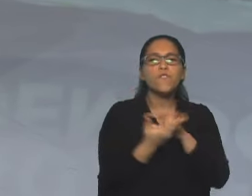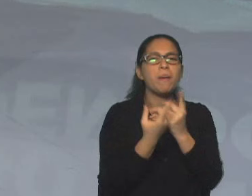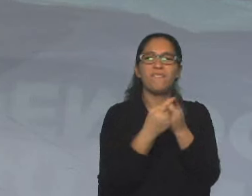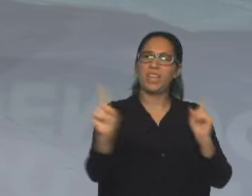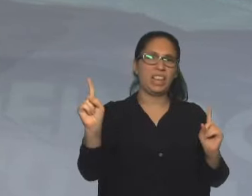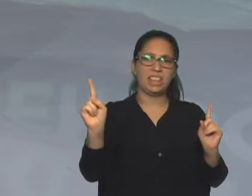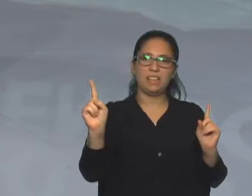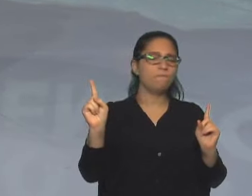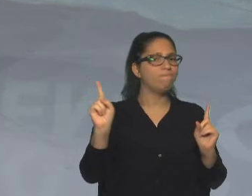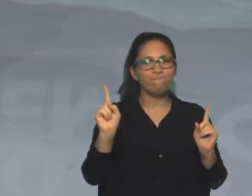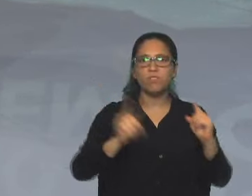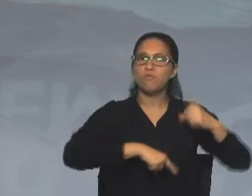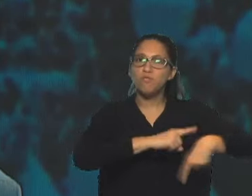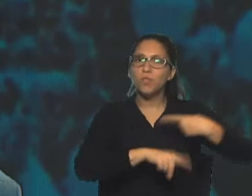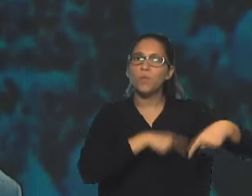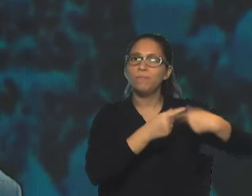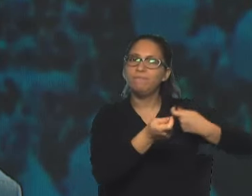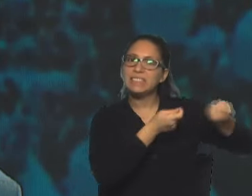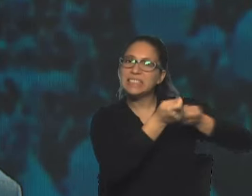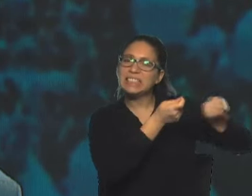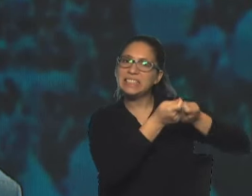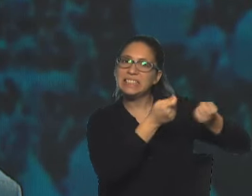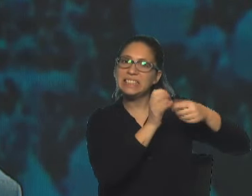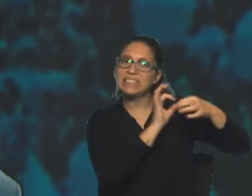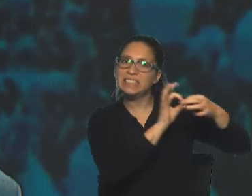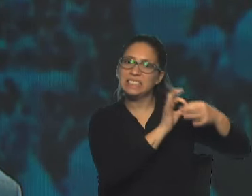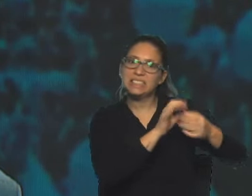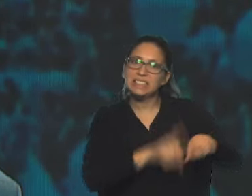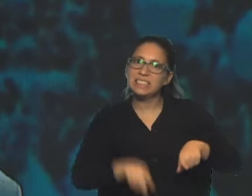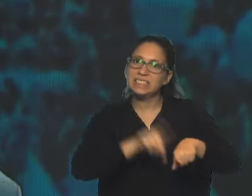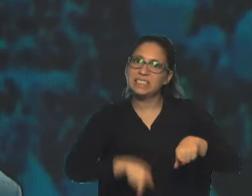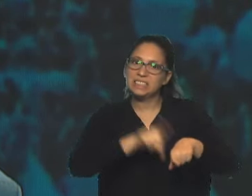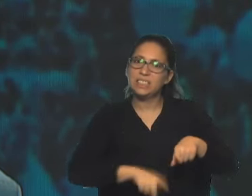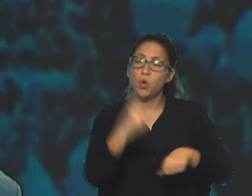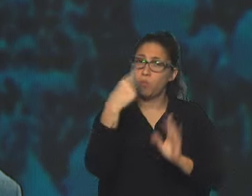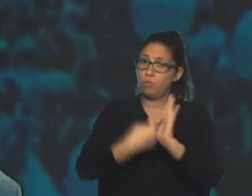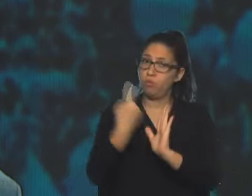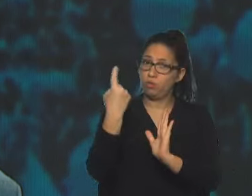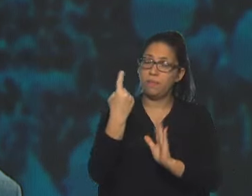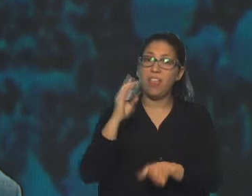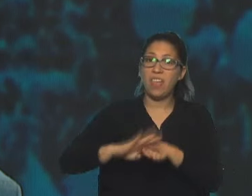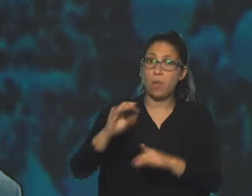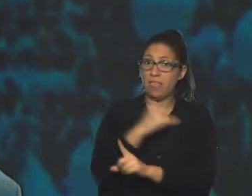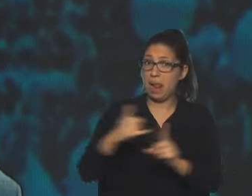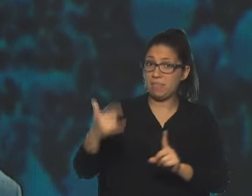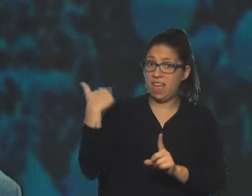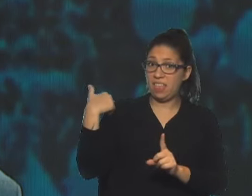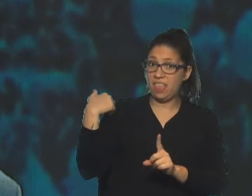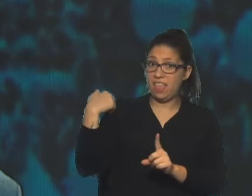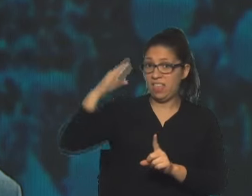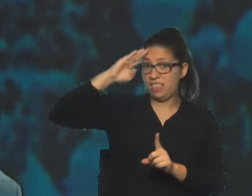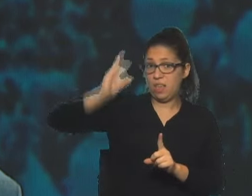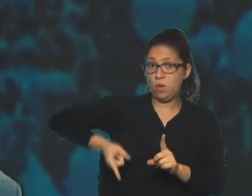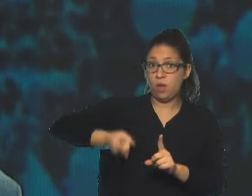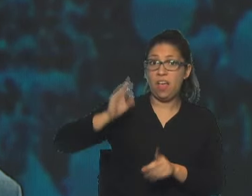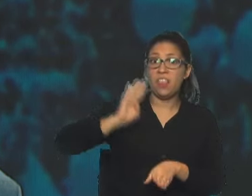no, siguió negociando. Y hay un hecho que ha sido sistemáticamente ocultado, es que la mitad de la deuda de la dictadura era deuda